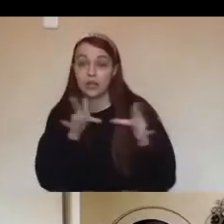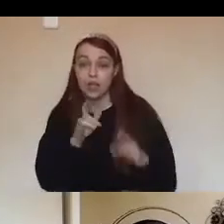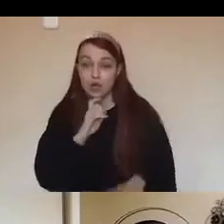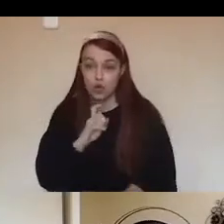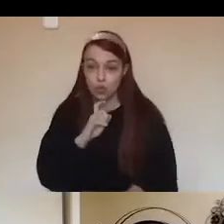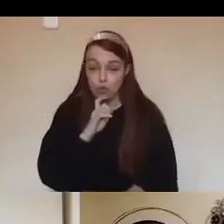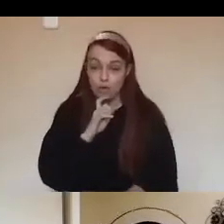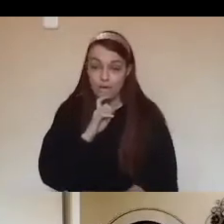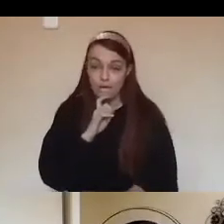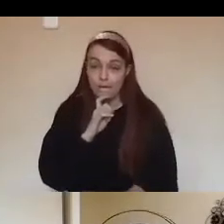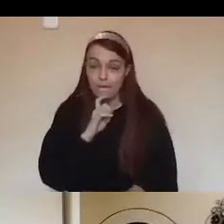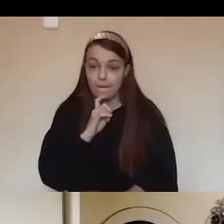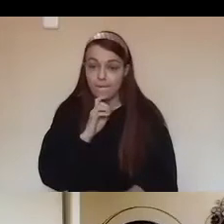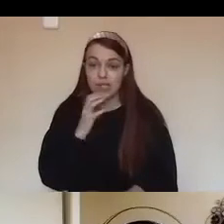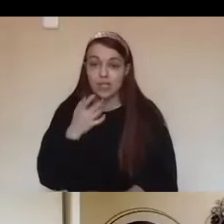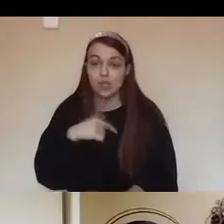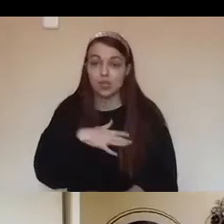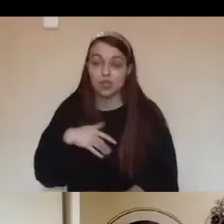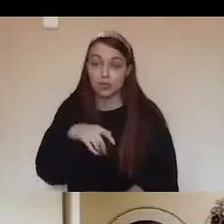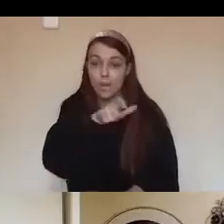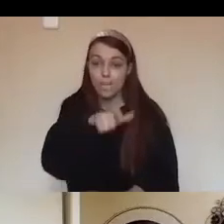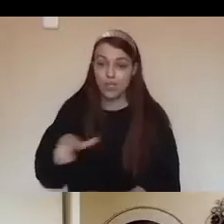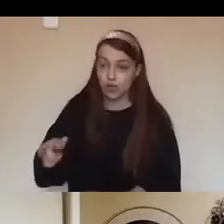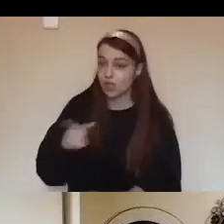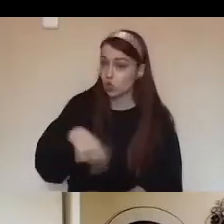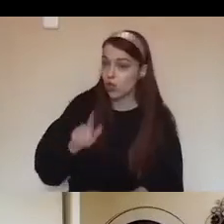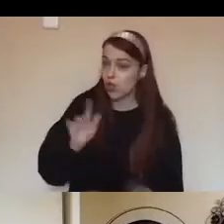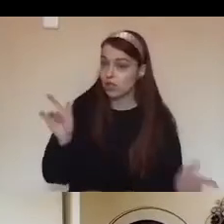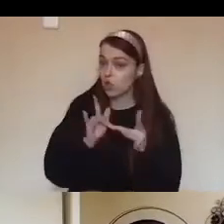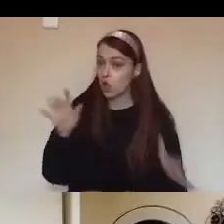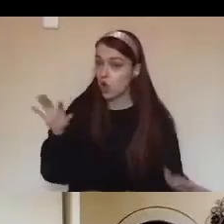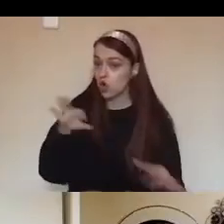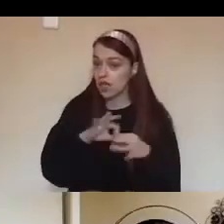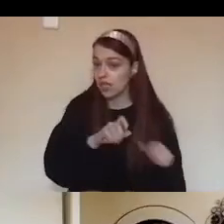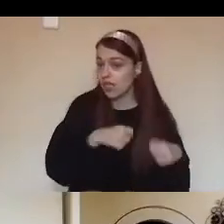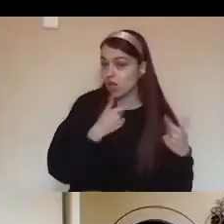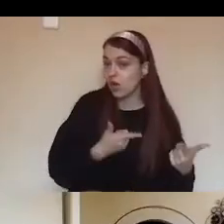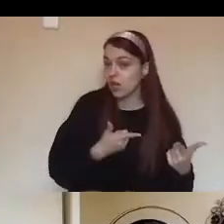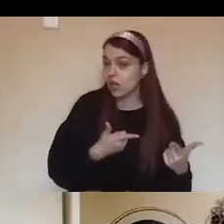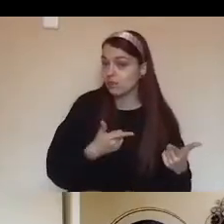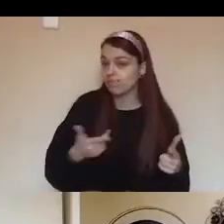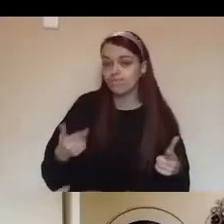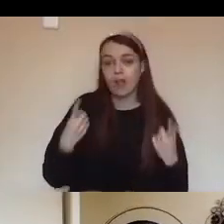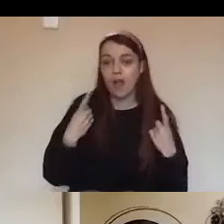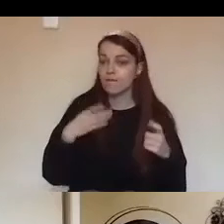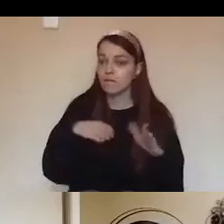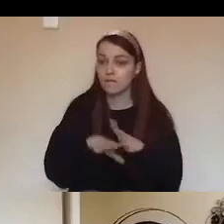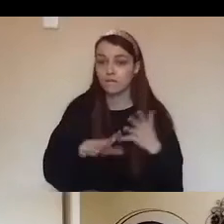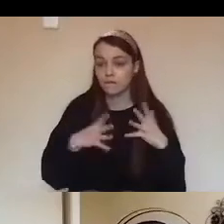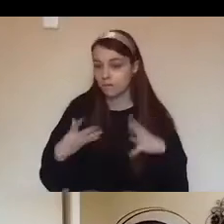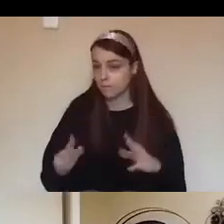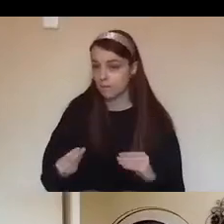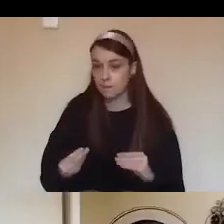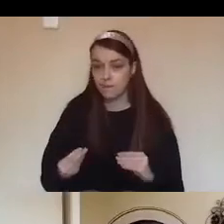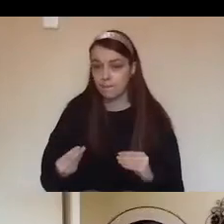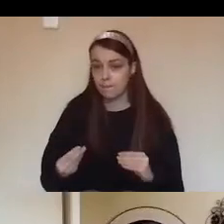surge, bueno, si queremos que todas las personas se conecten con la naturaleza, tenemos que ser accesibles. Pensando, bueno,